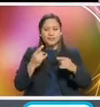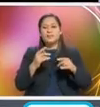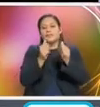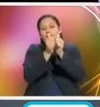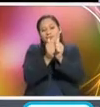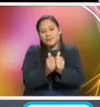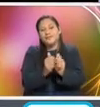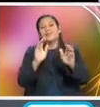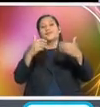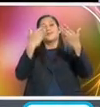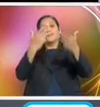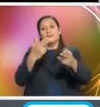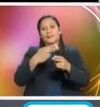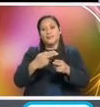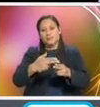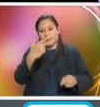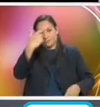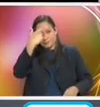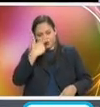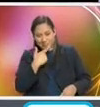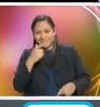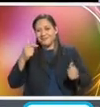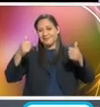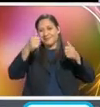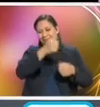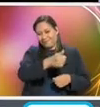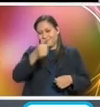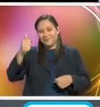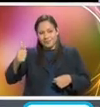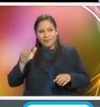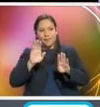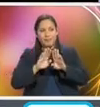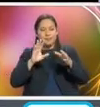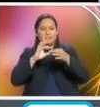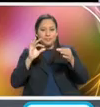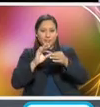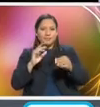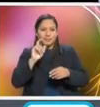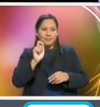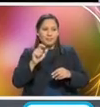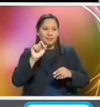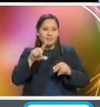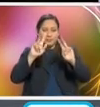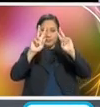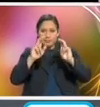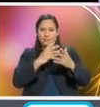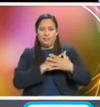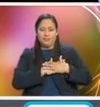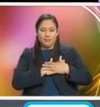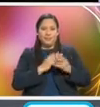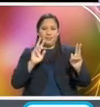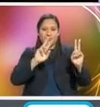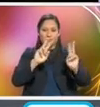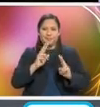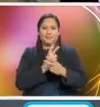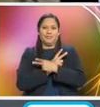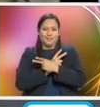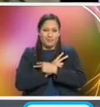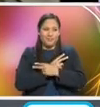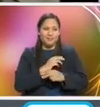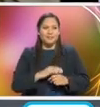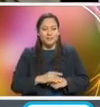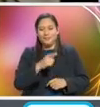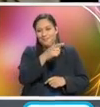hasta las 8 de la noche. Sí. Es la interpretación que cada uno le dio al Amor de Verano, exactamente. Y lo que pasó clásico. Y